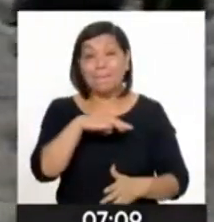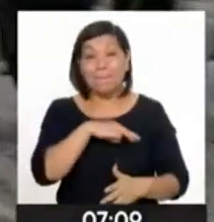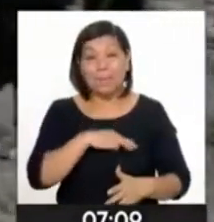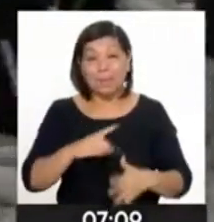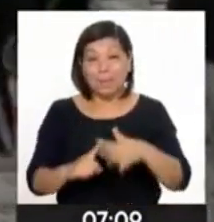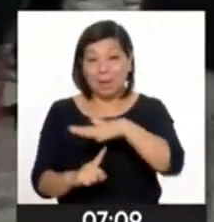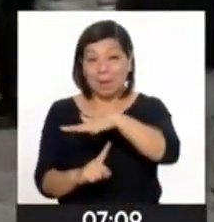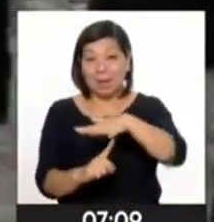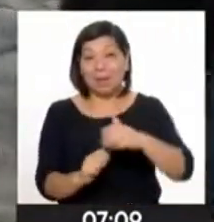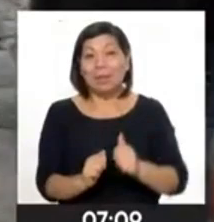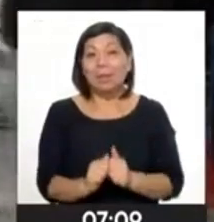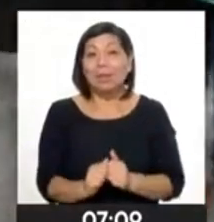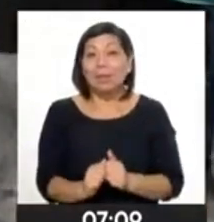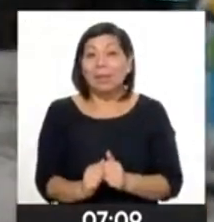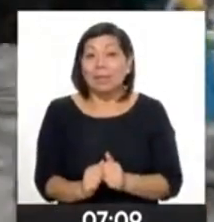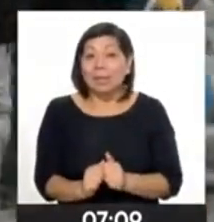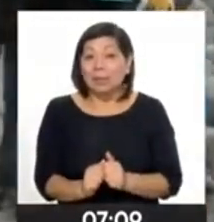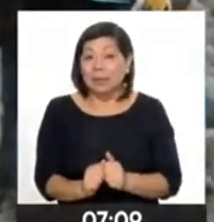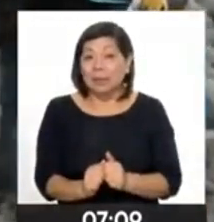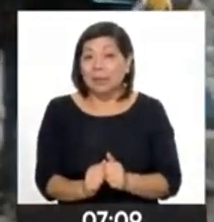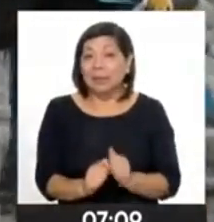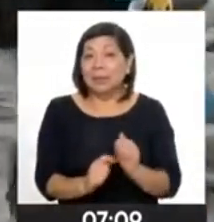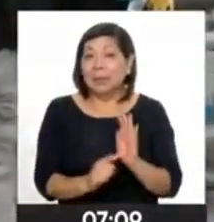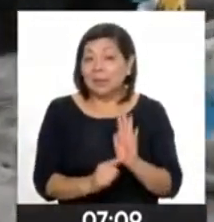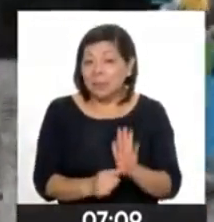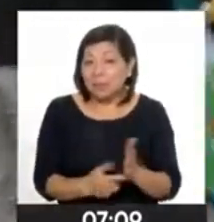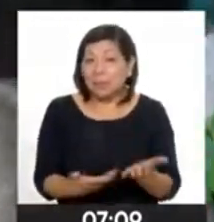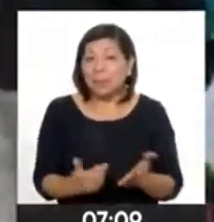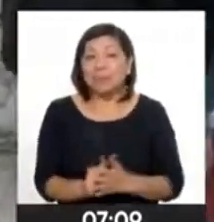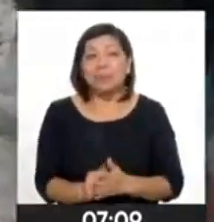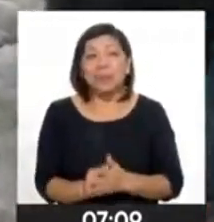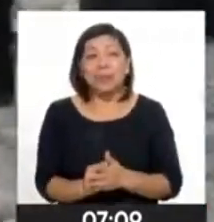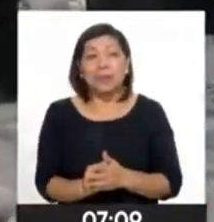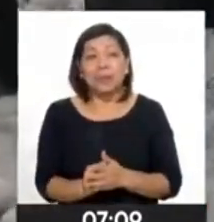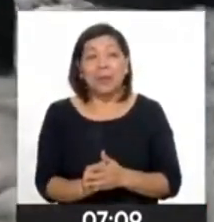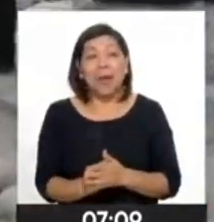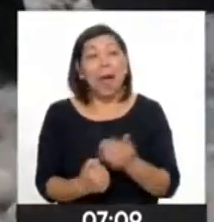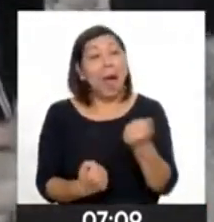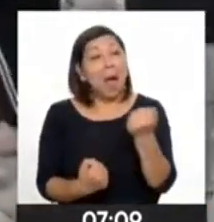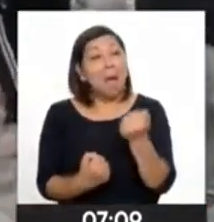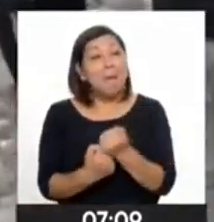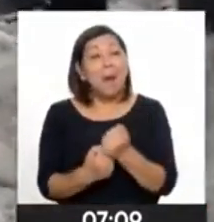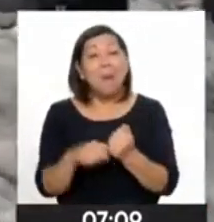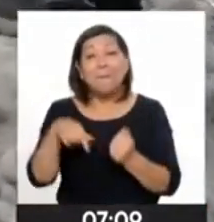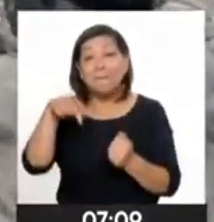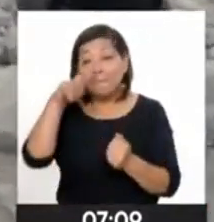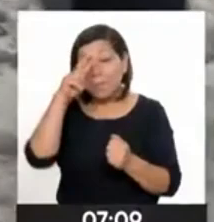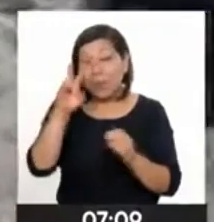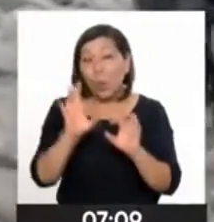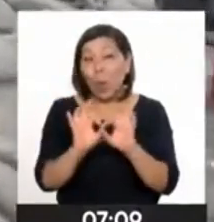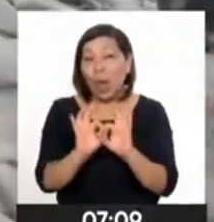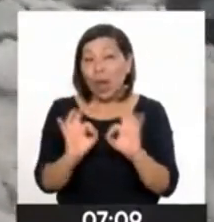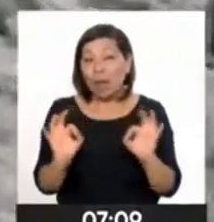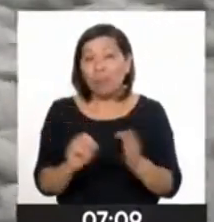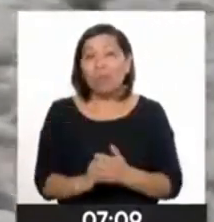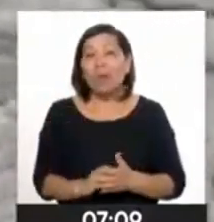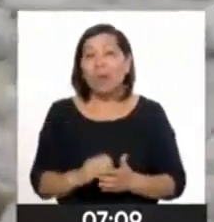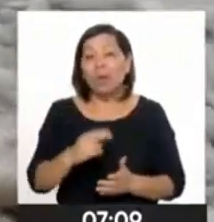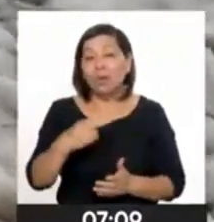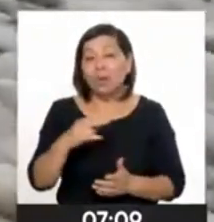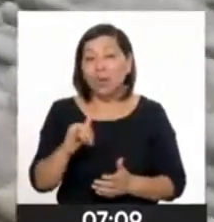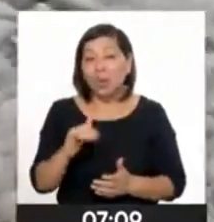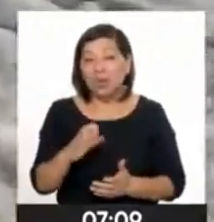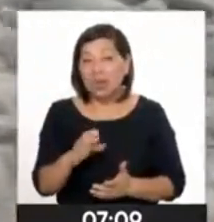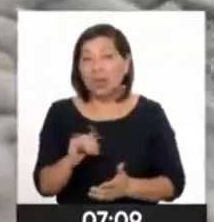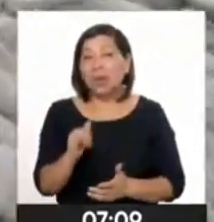del Ambiente, valga la redundancia, ha realizado esta campaña Perú Limpio, Chuya Chuya. ¿Y quién